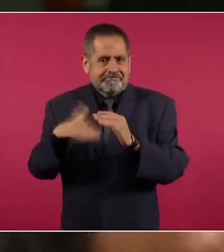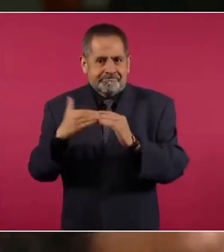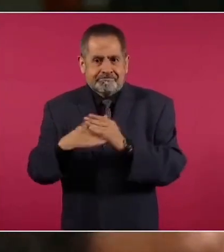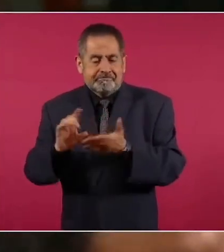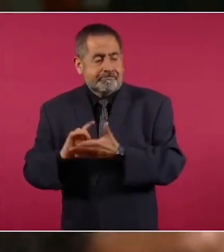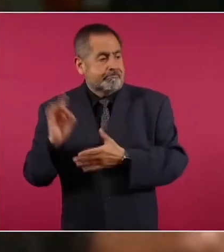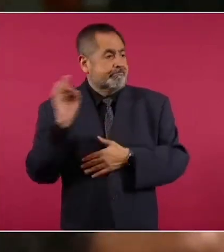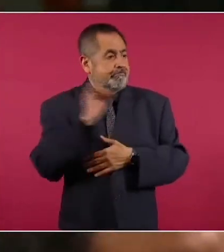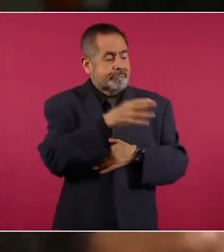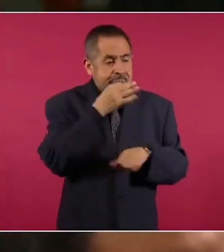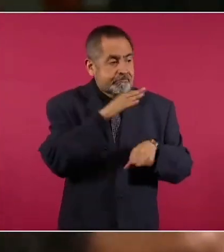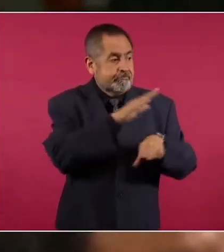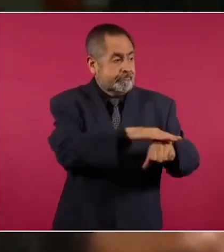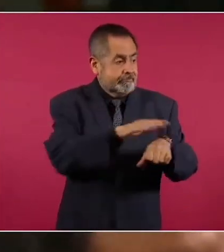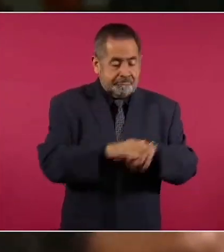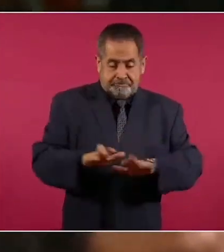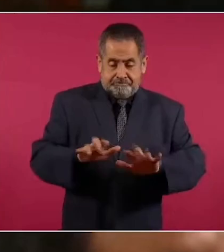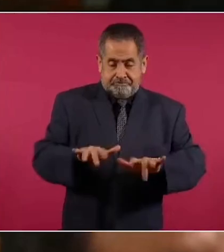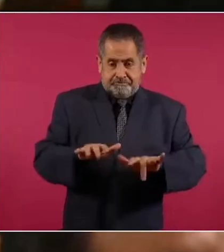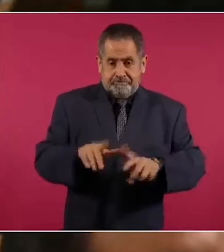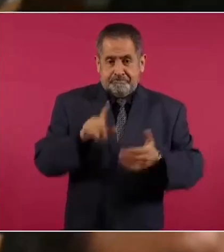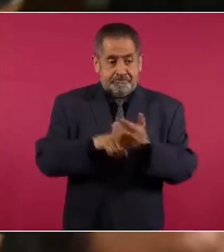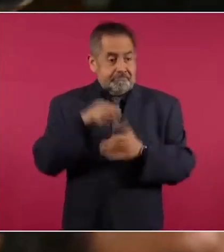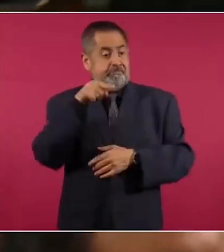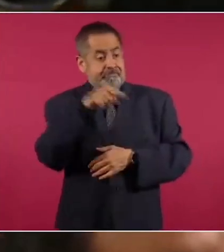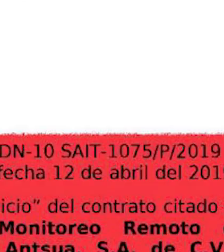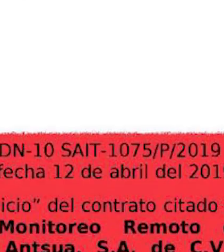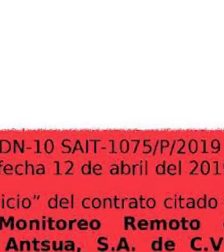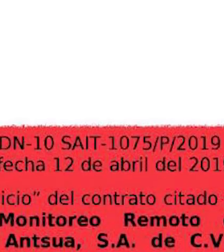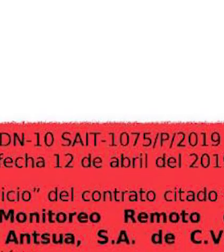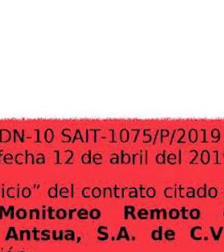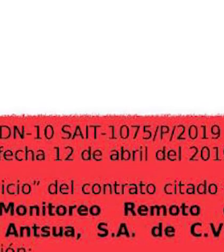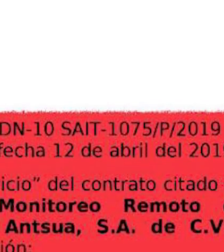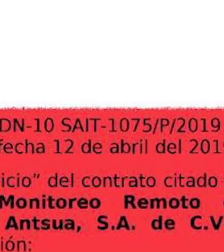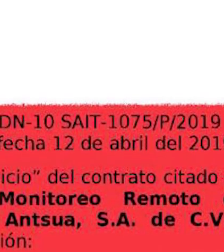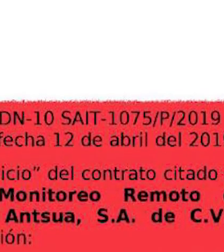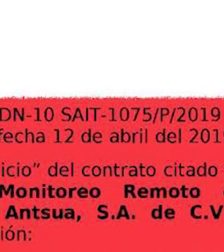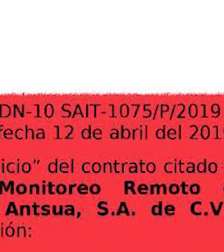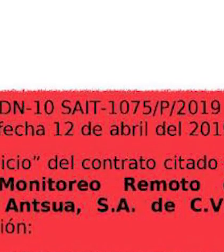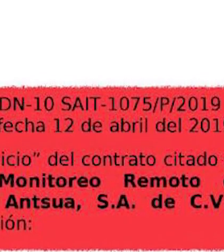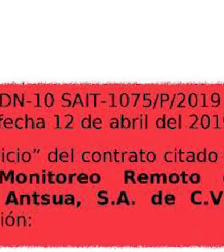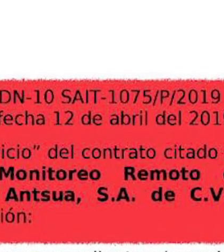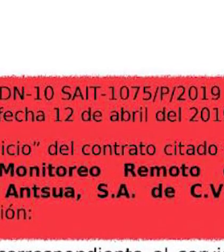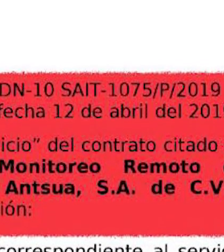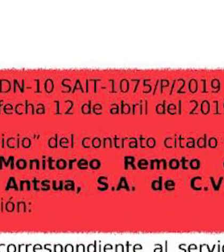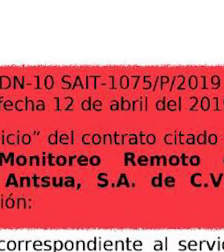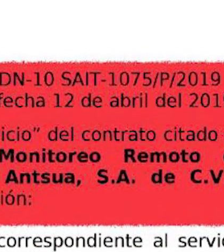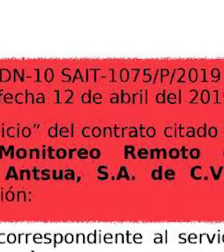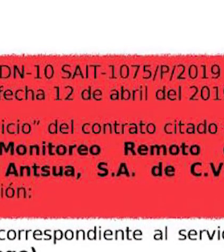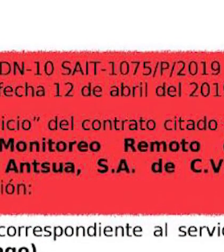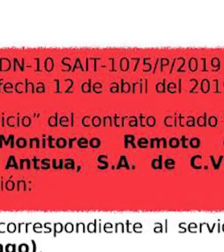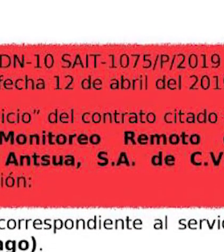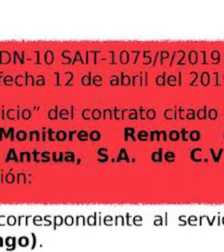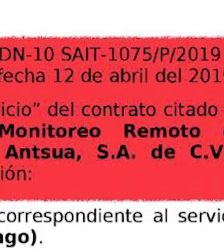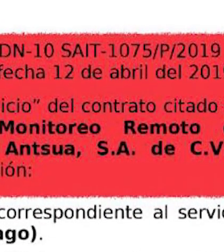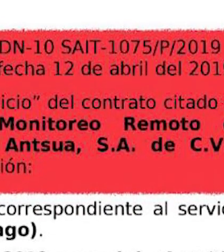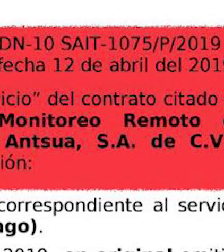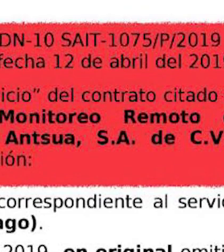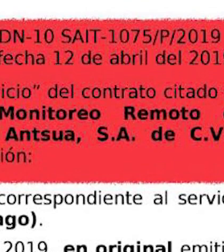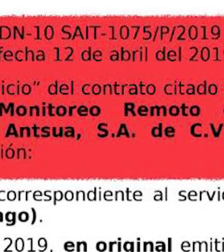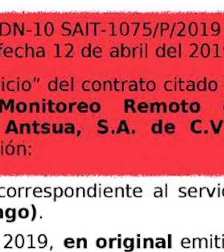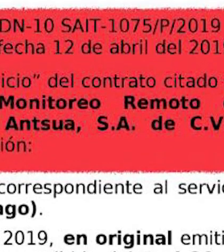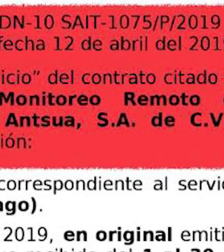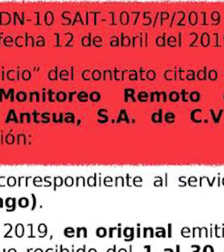la compra de un software a esta empresa, a comercializadora Ansua, y este software es de